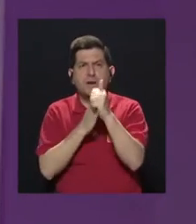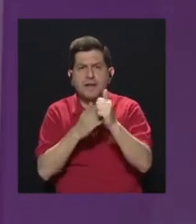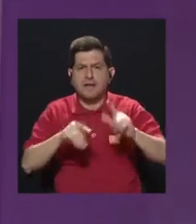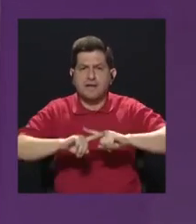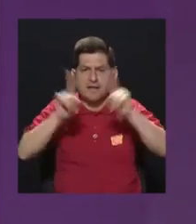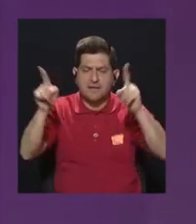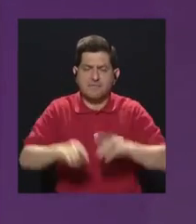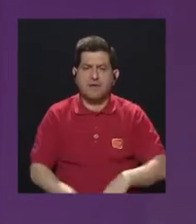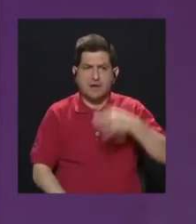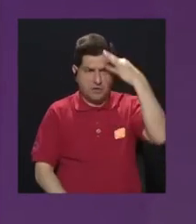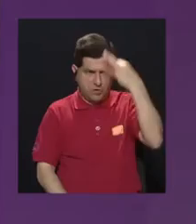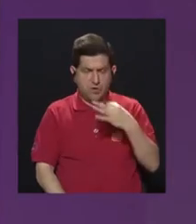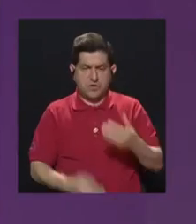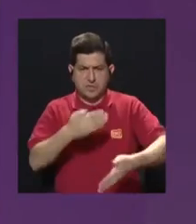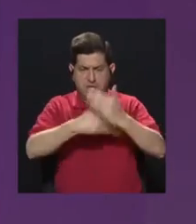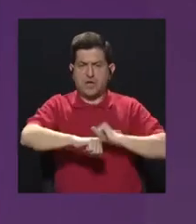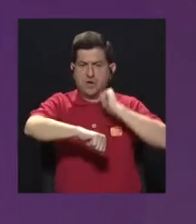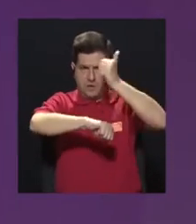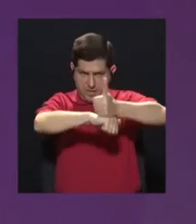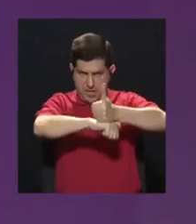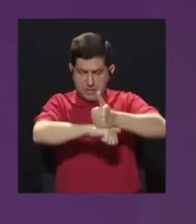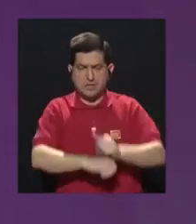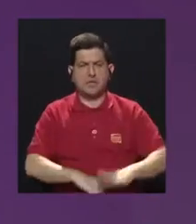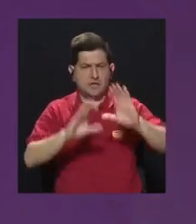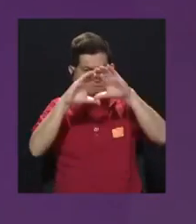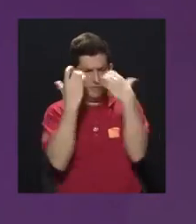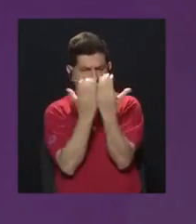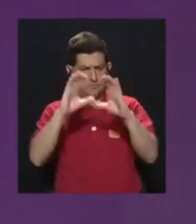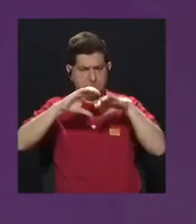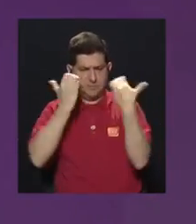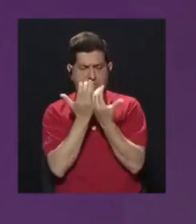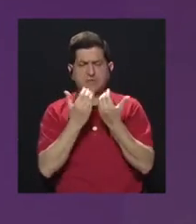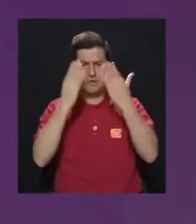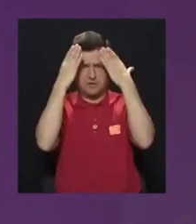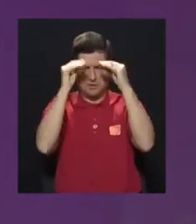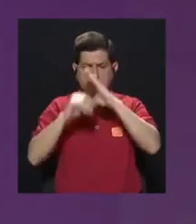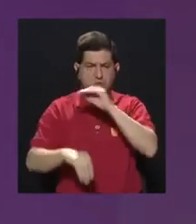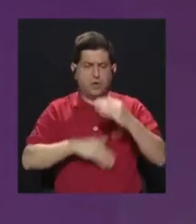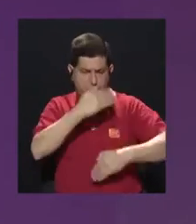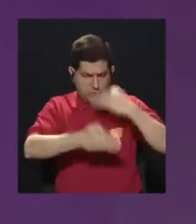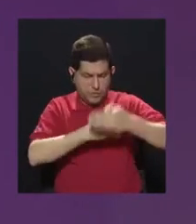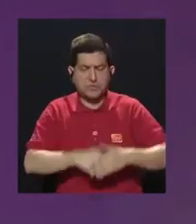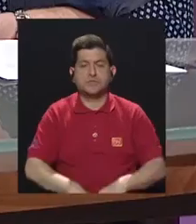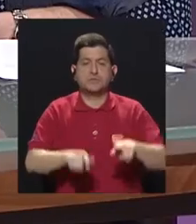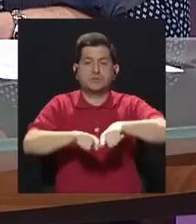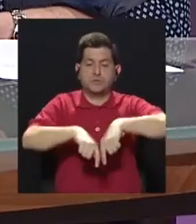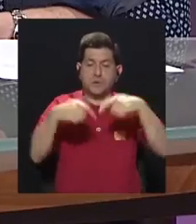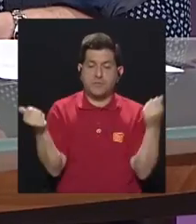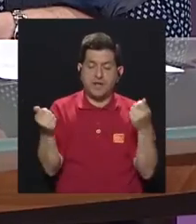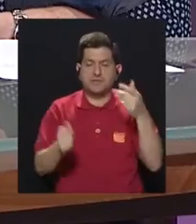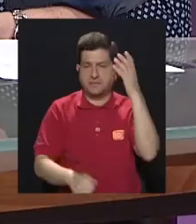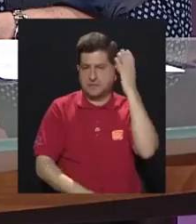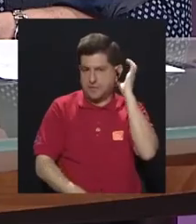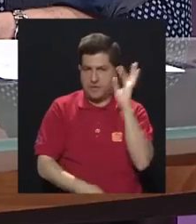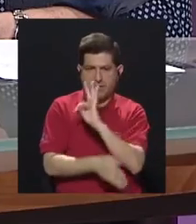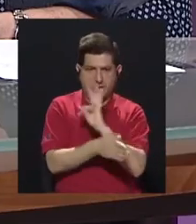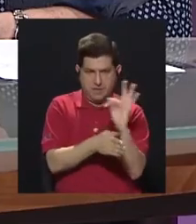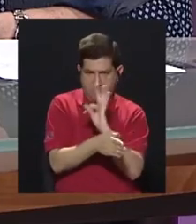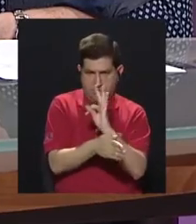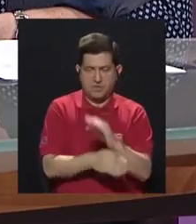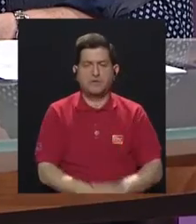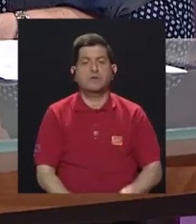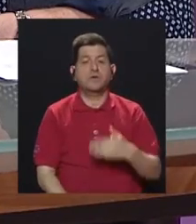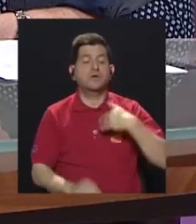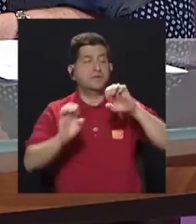criterios predeterminados para clasificar la información y sistematizar la para prensa para radio para televisión y teníamos